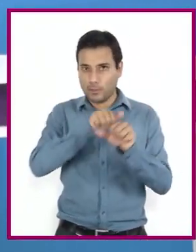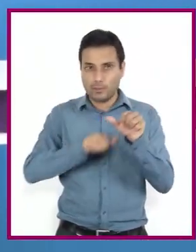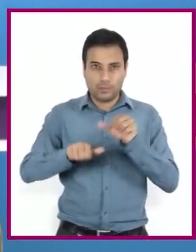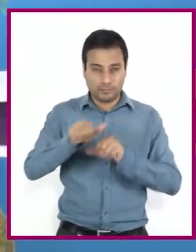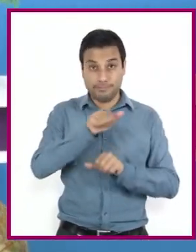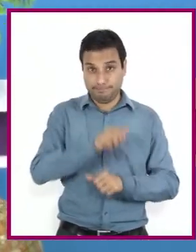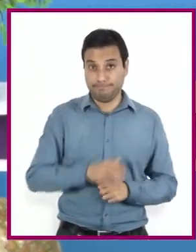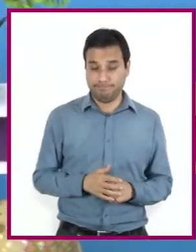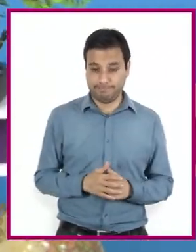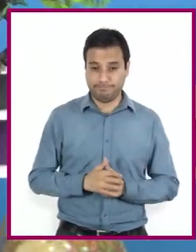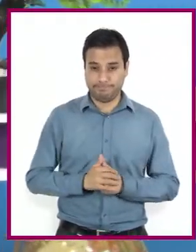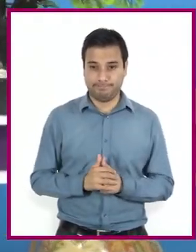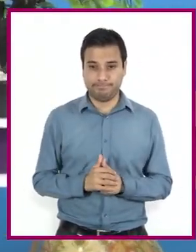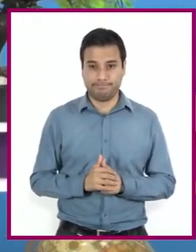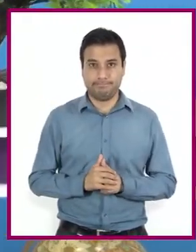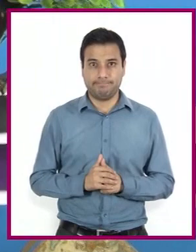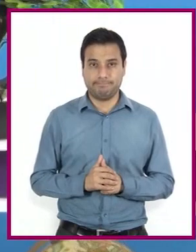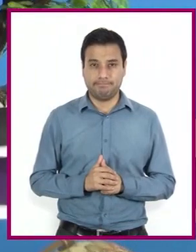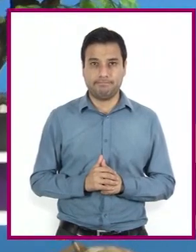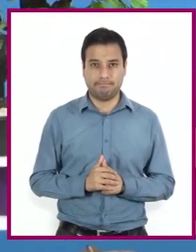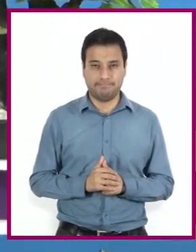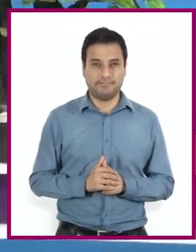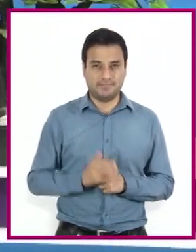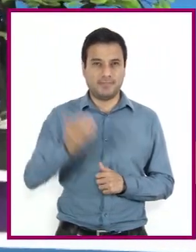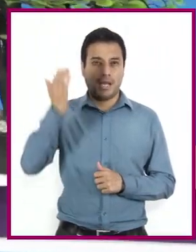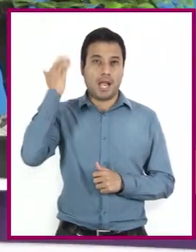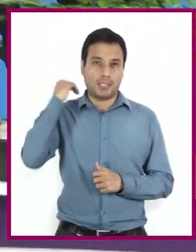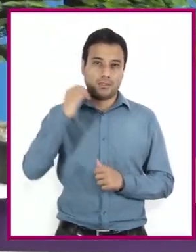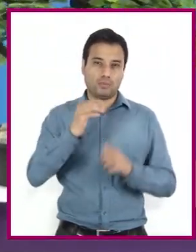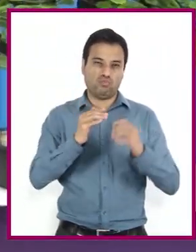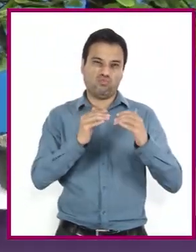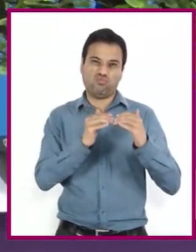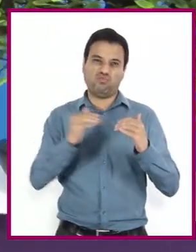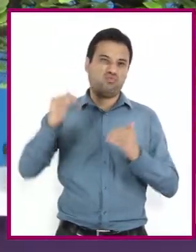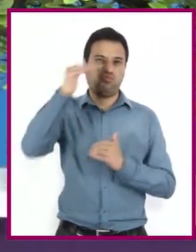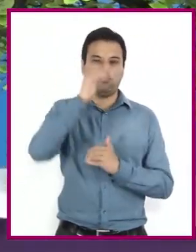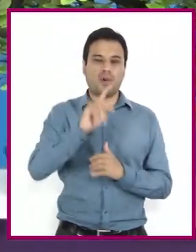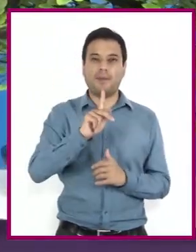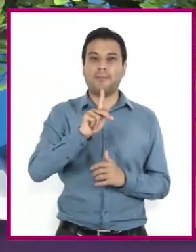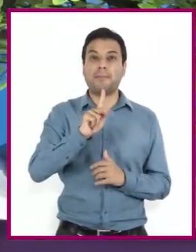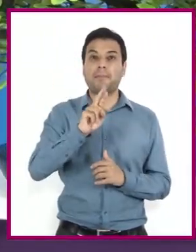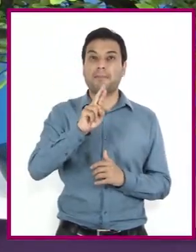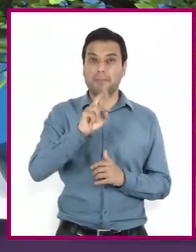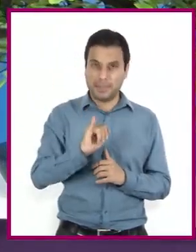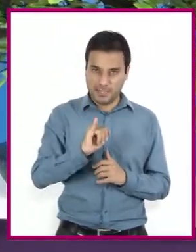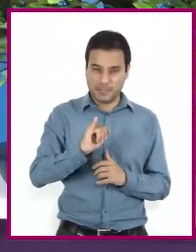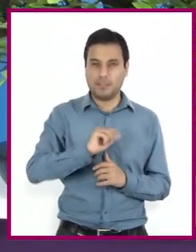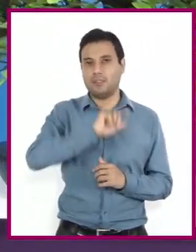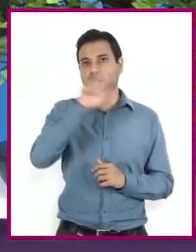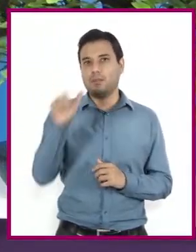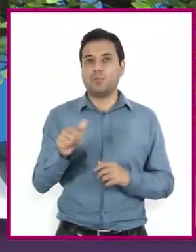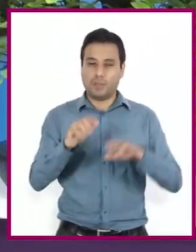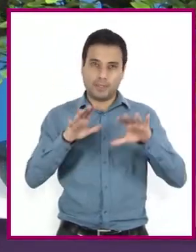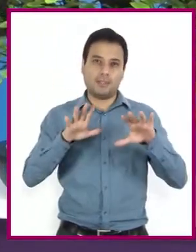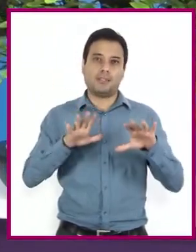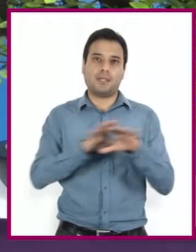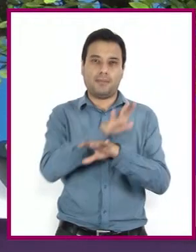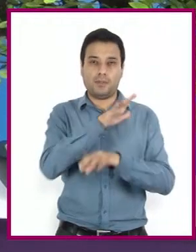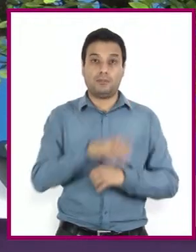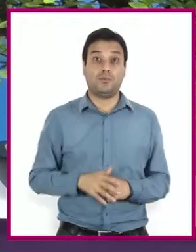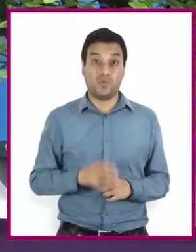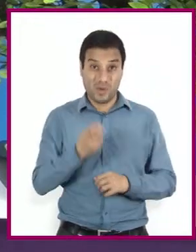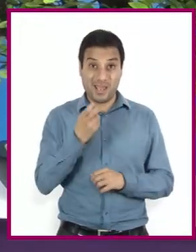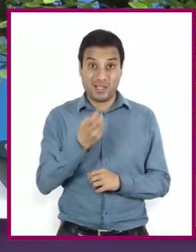vinculados al partido oficial, el Partido Revolucionario Institucional. La democratización política no fue